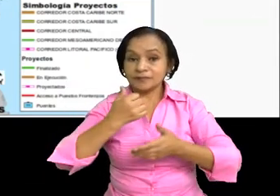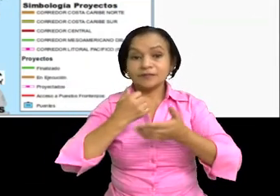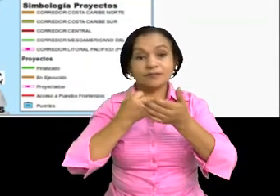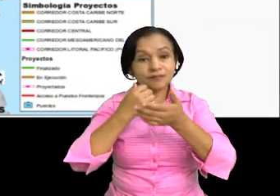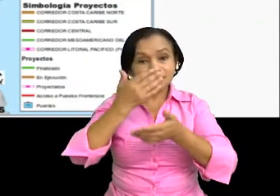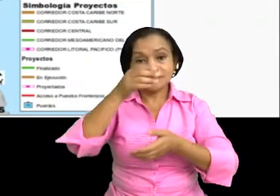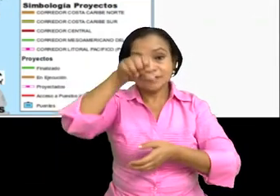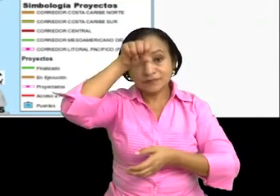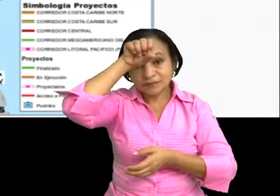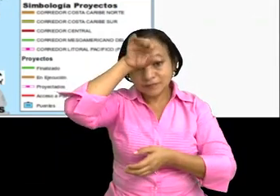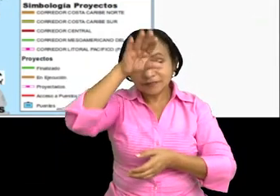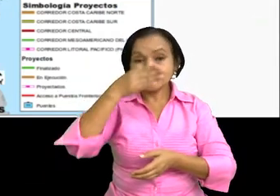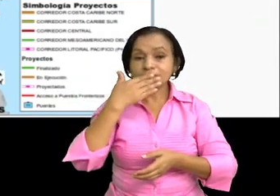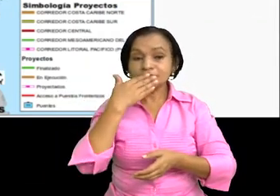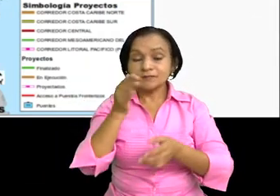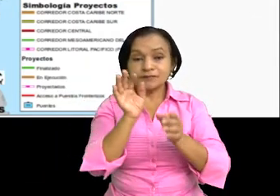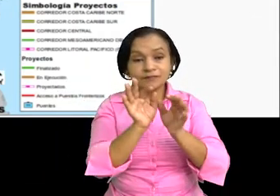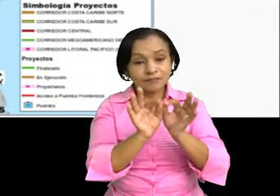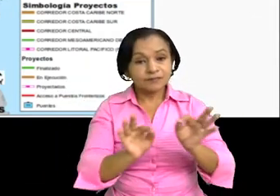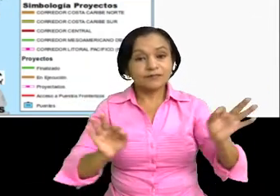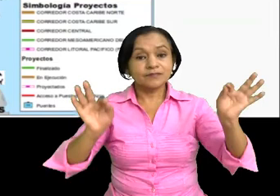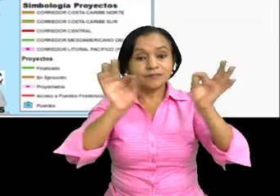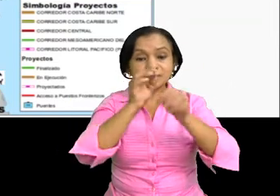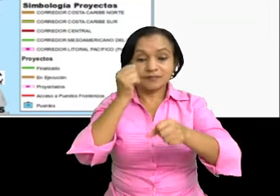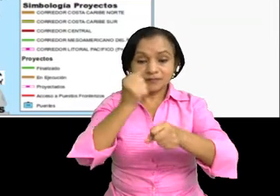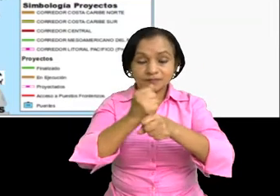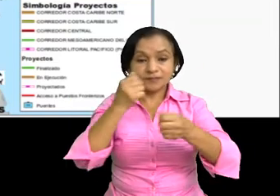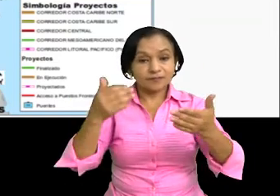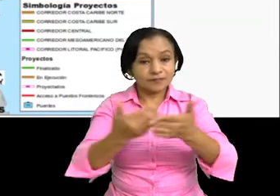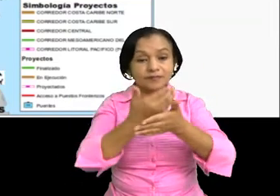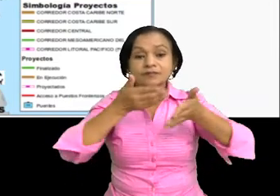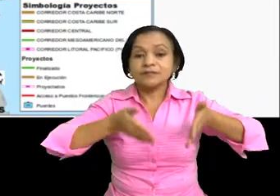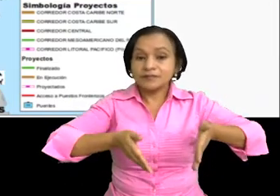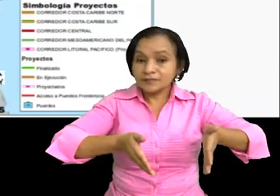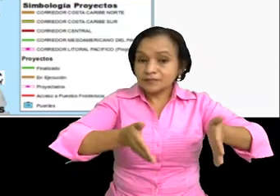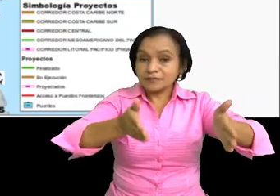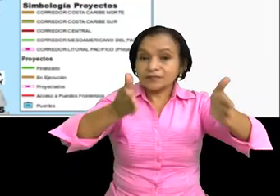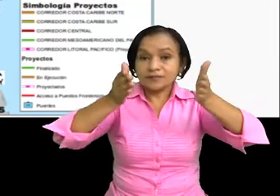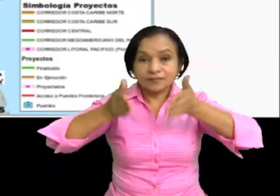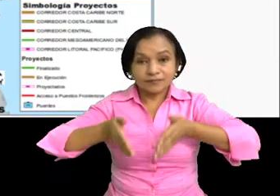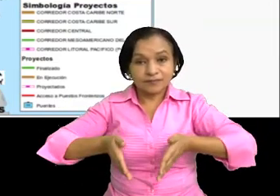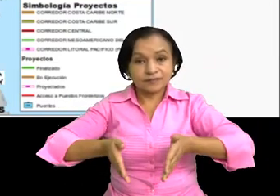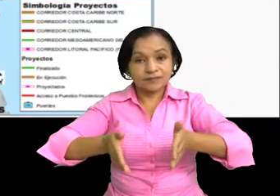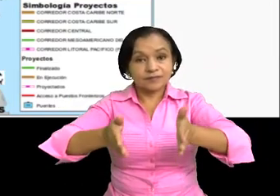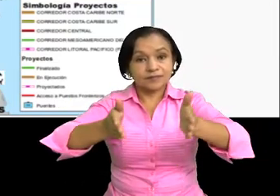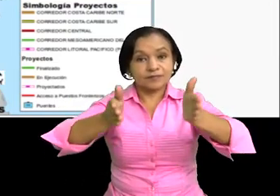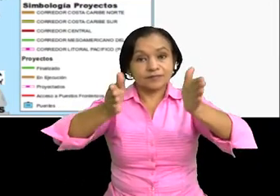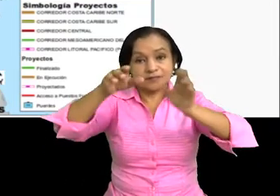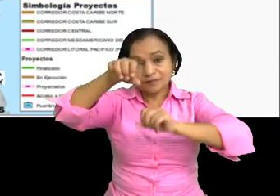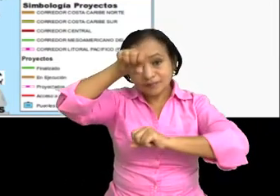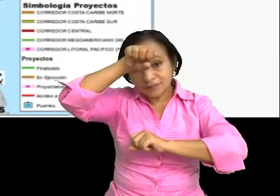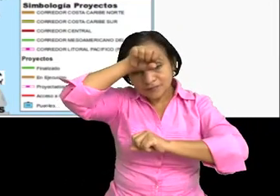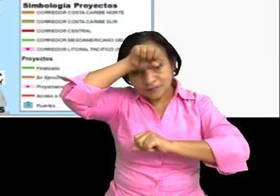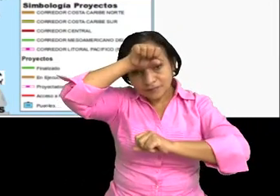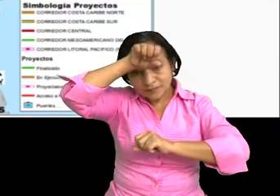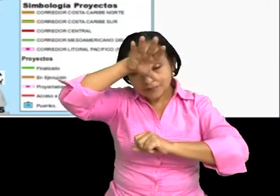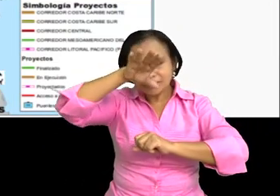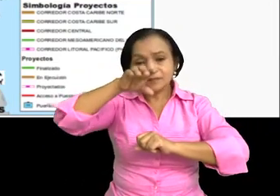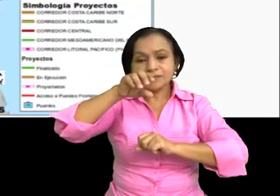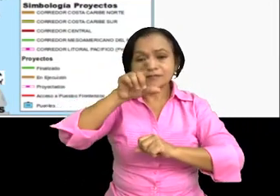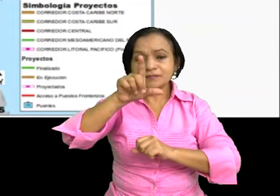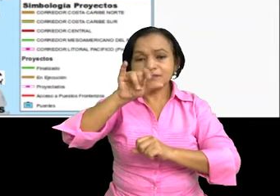beneficiada de manera extraordinaria con estas obras. Ahora hay una carretera magnífica hacia la mina Limón, hay